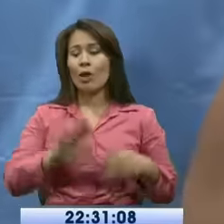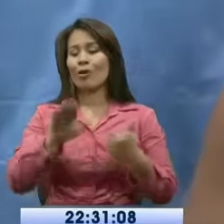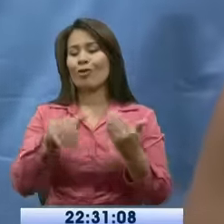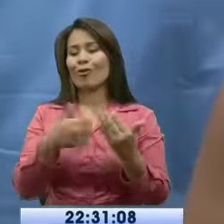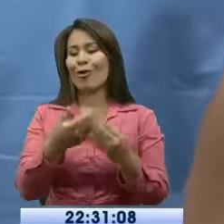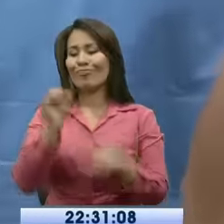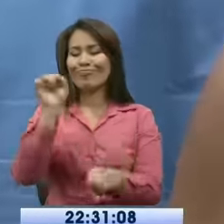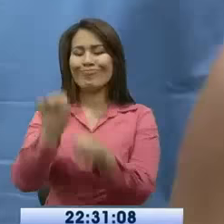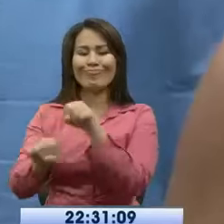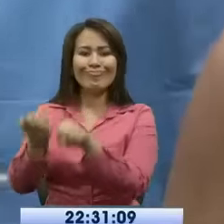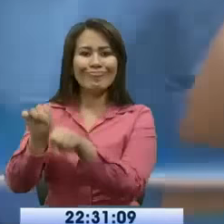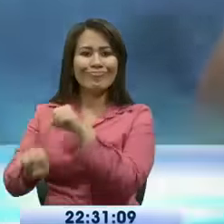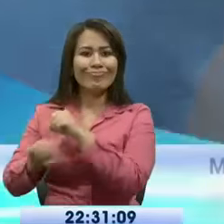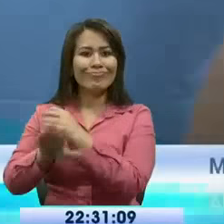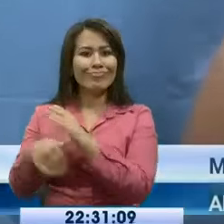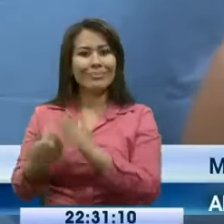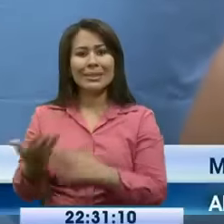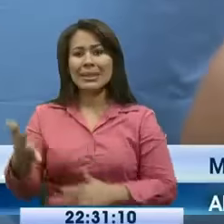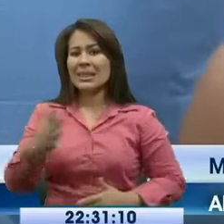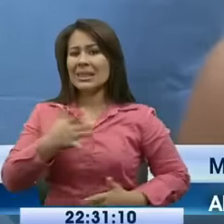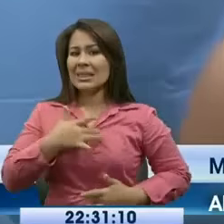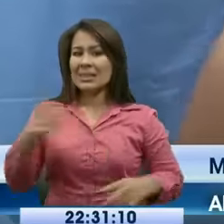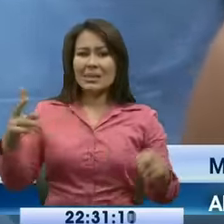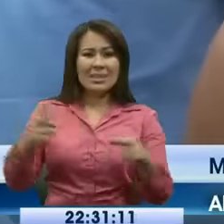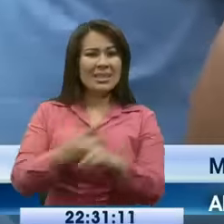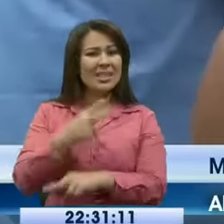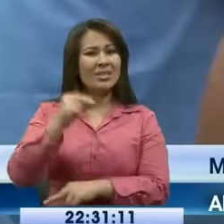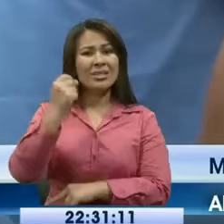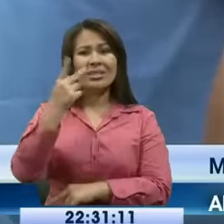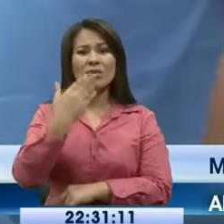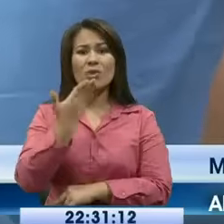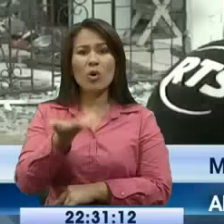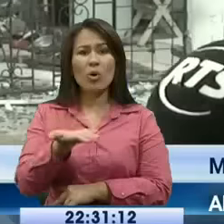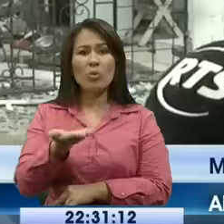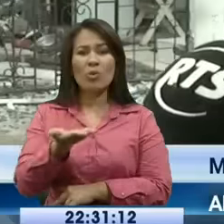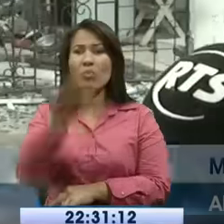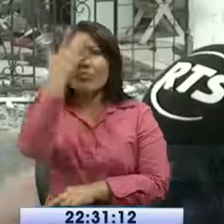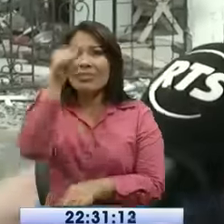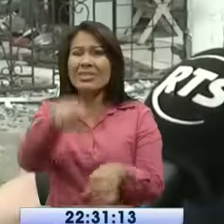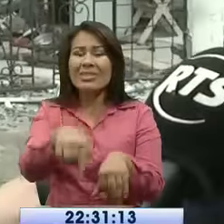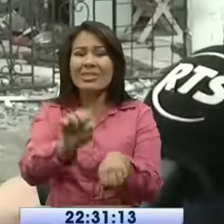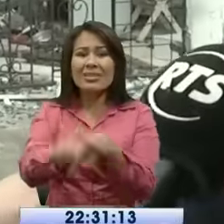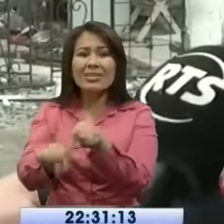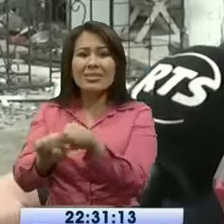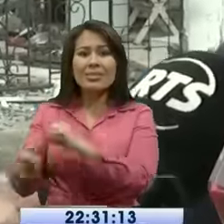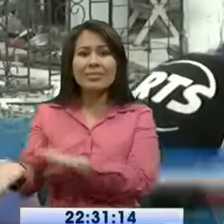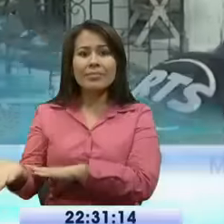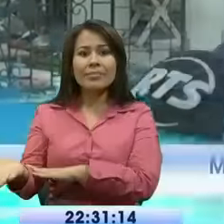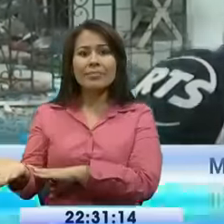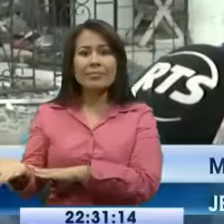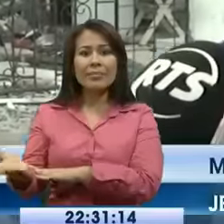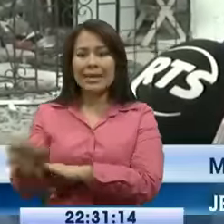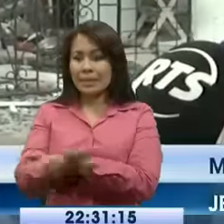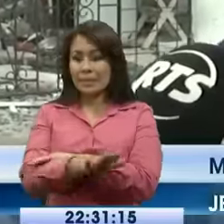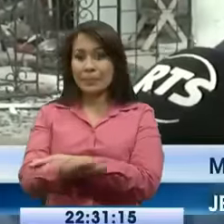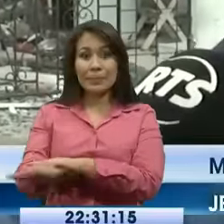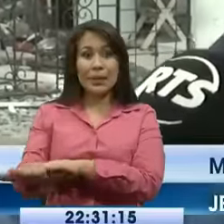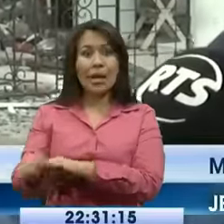destruido, todo está una calamidad que no se entiende cómo ni por qué. En planta baja, una destrucción